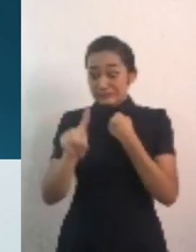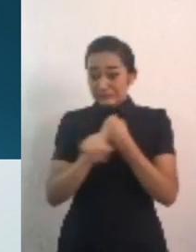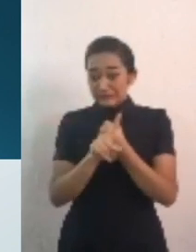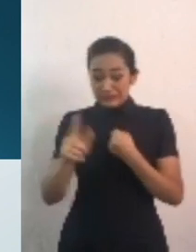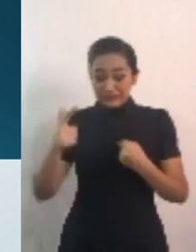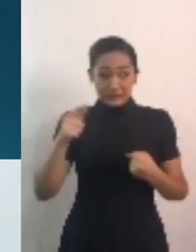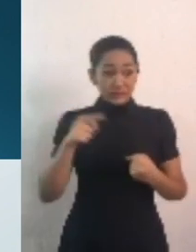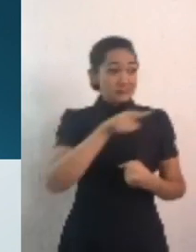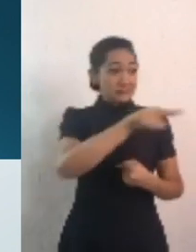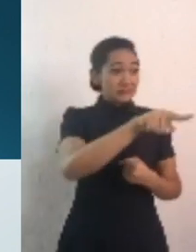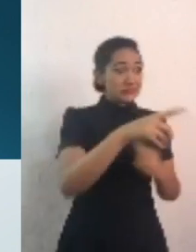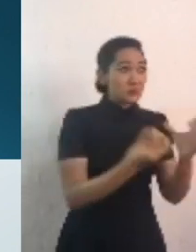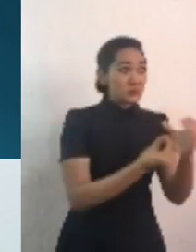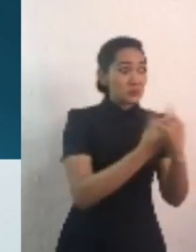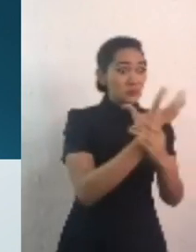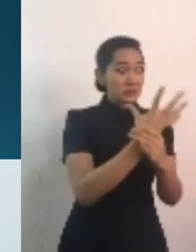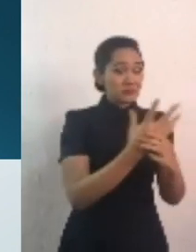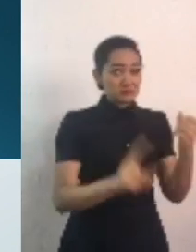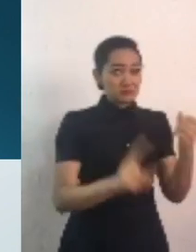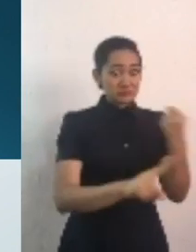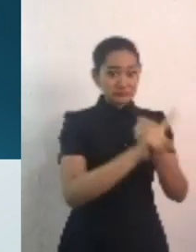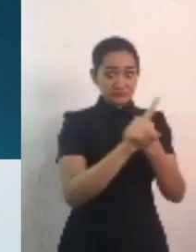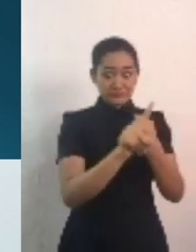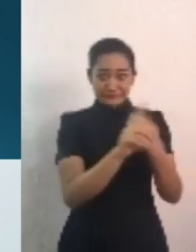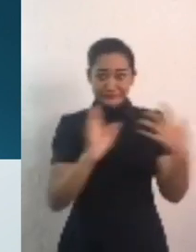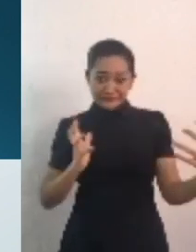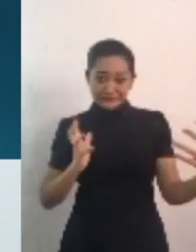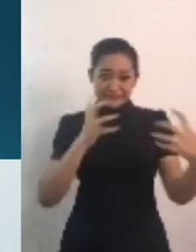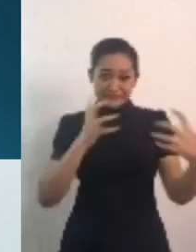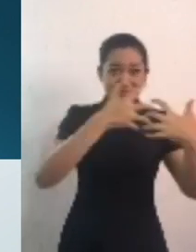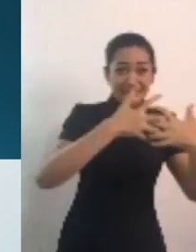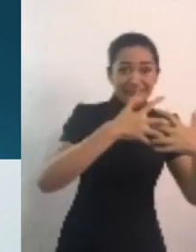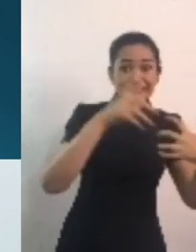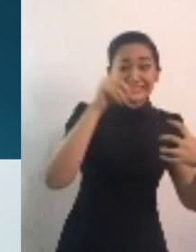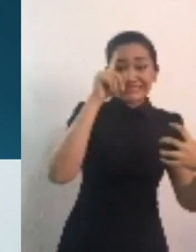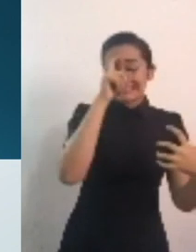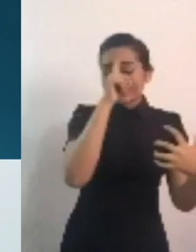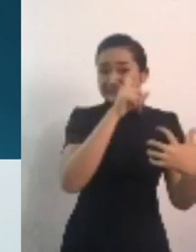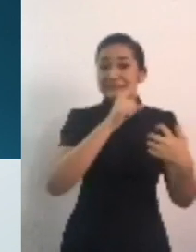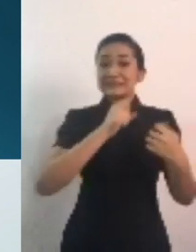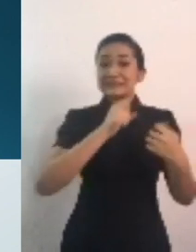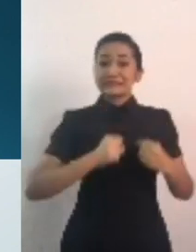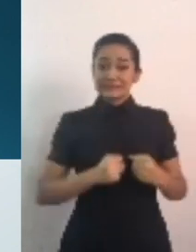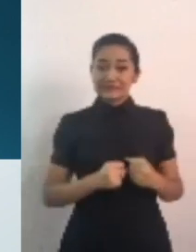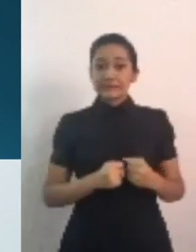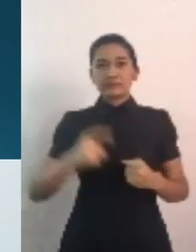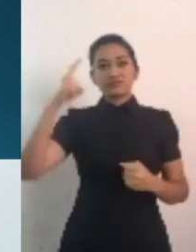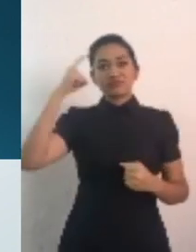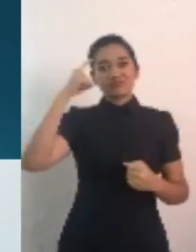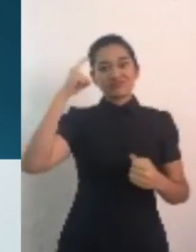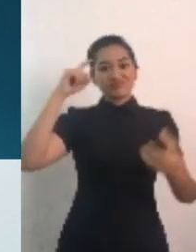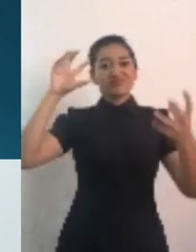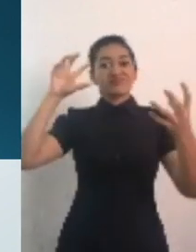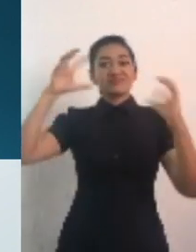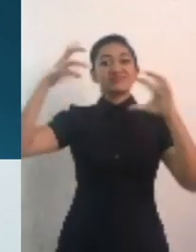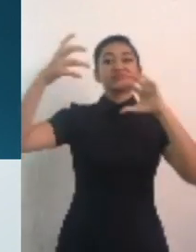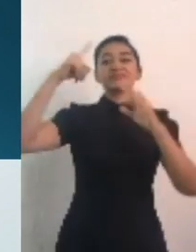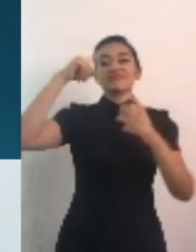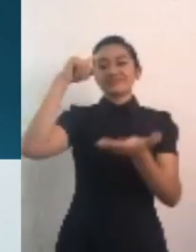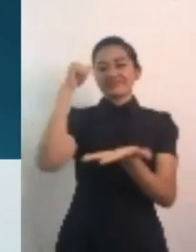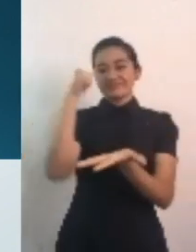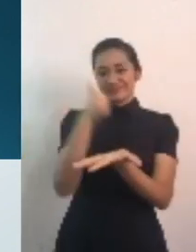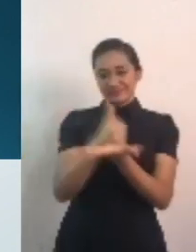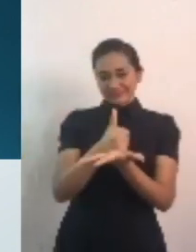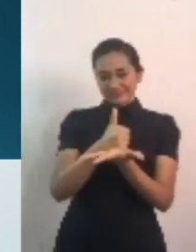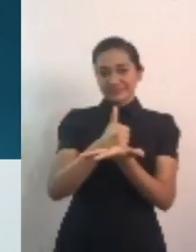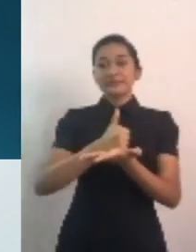Son trastornos relacionados al trauma. Los efectos pueden persistir después de finalizada la cuarentena. Esto es